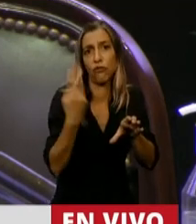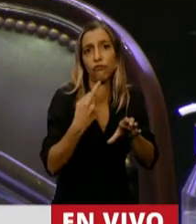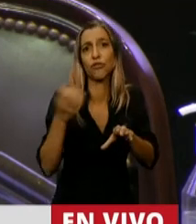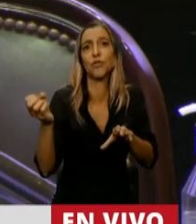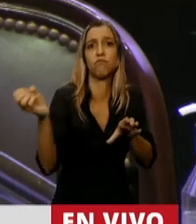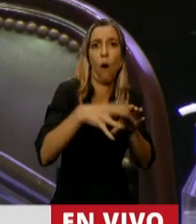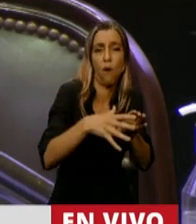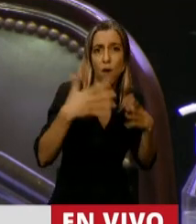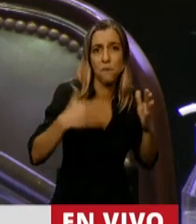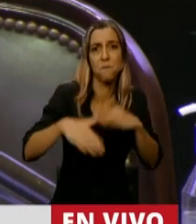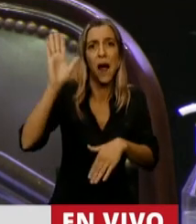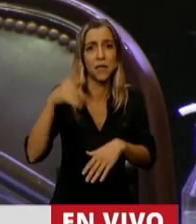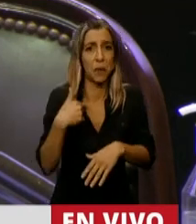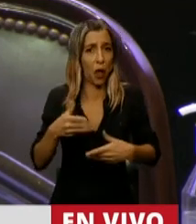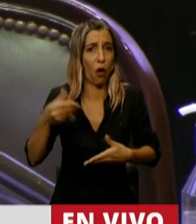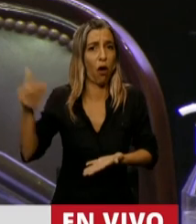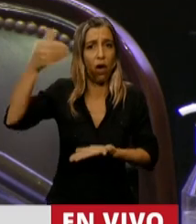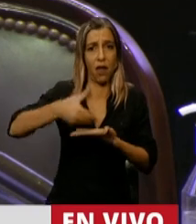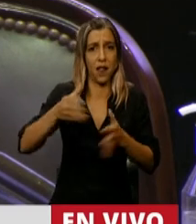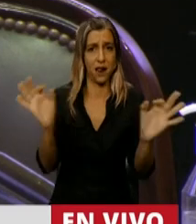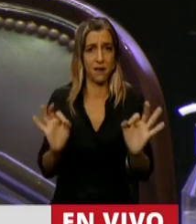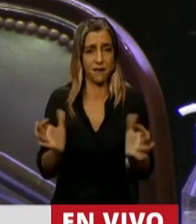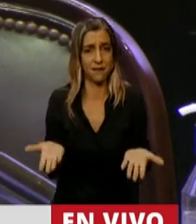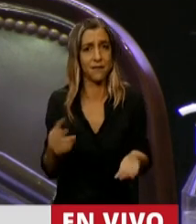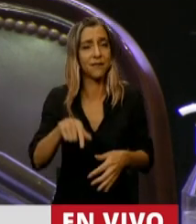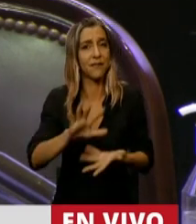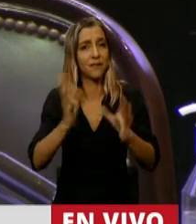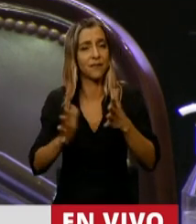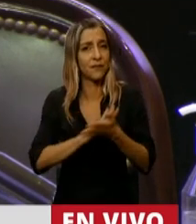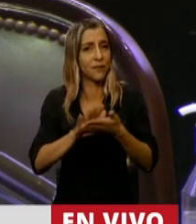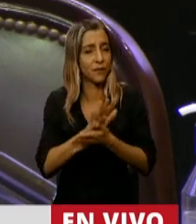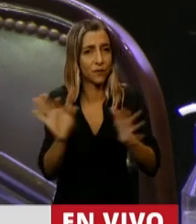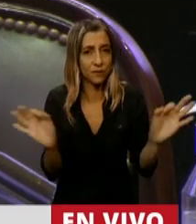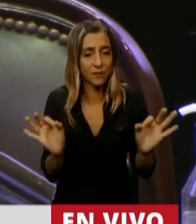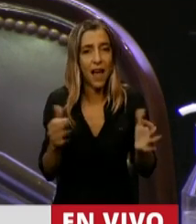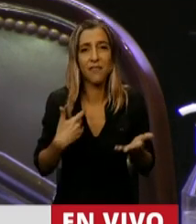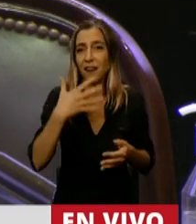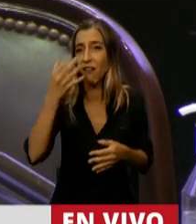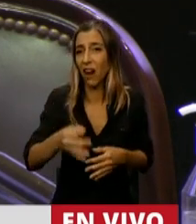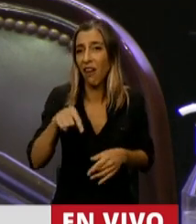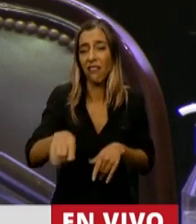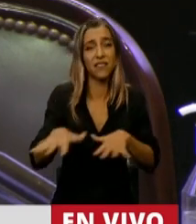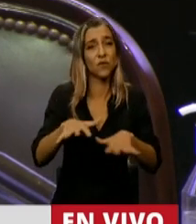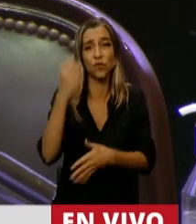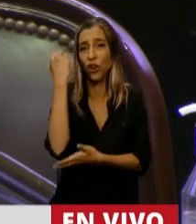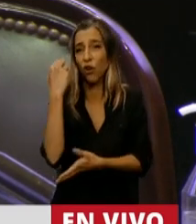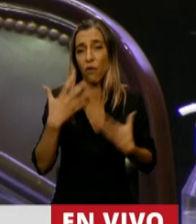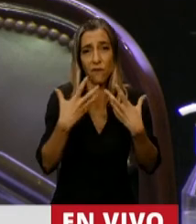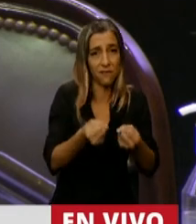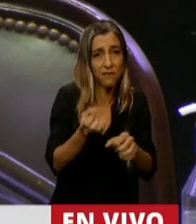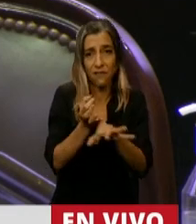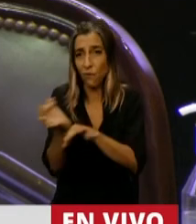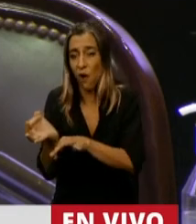de salida que al desastre que se hizo en términos económicos, sanitarios y